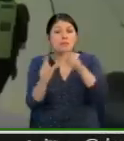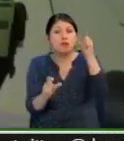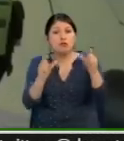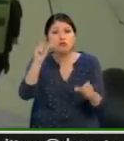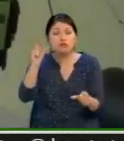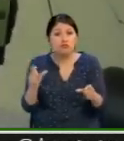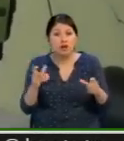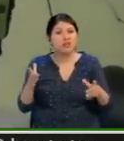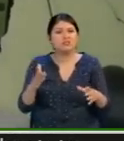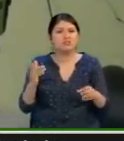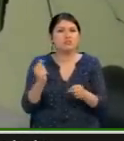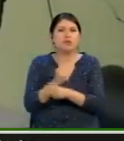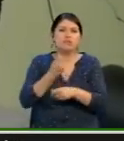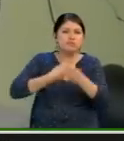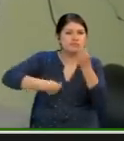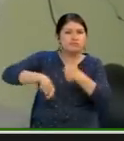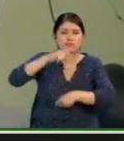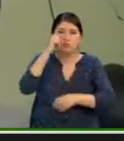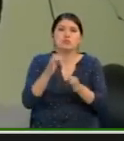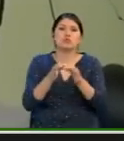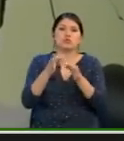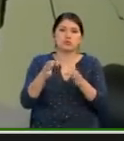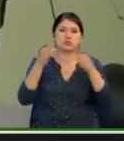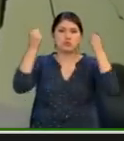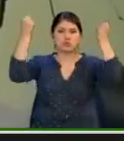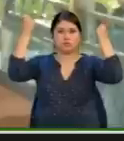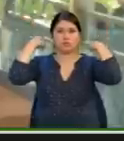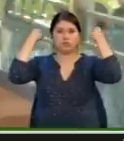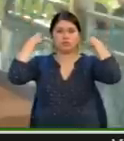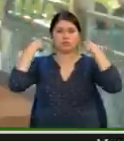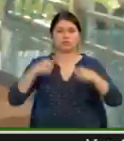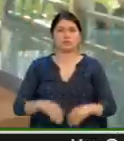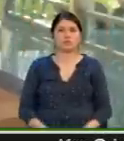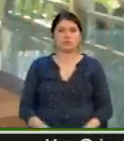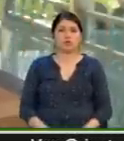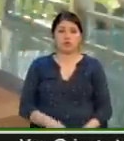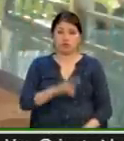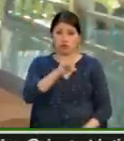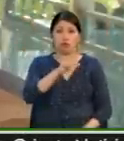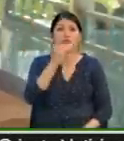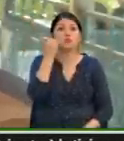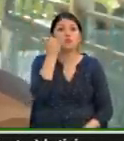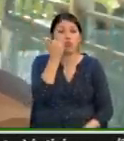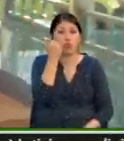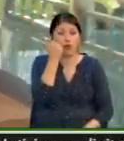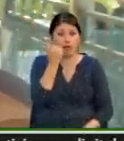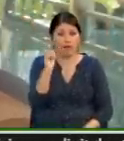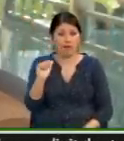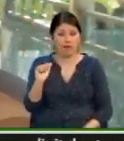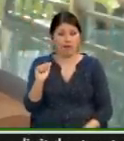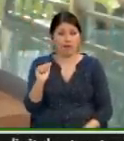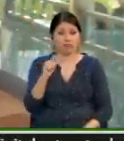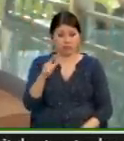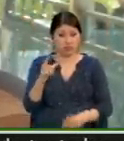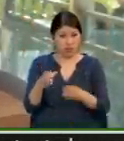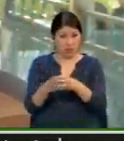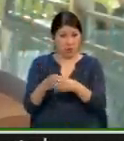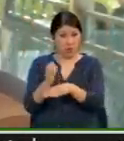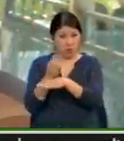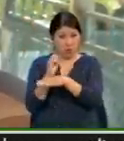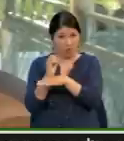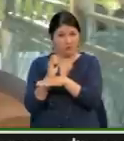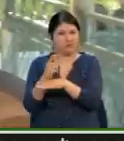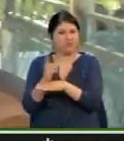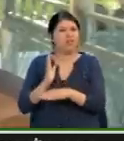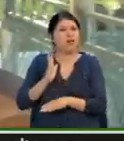personas dedicadas al microtráfico en el municipio de pie de cuesta dos de ellas son mujeres esa organización se